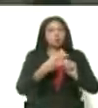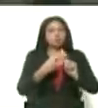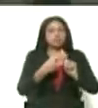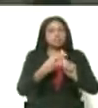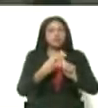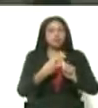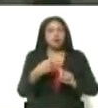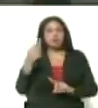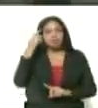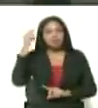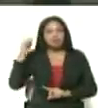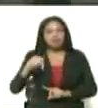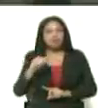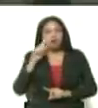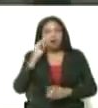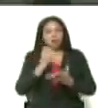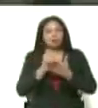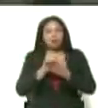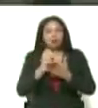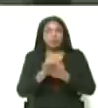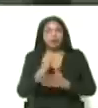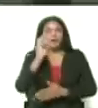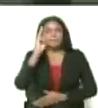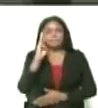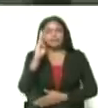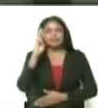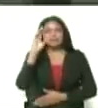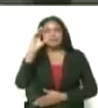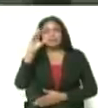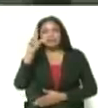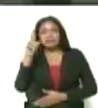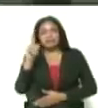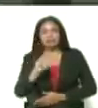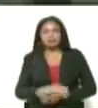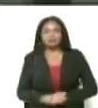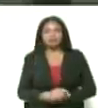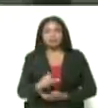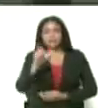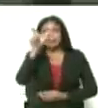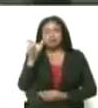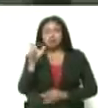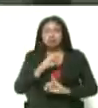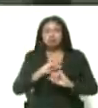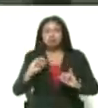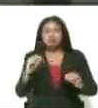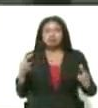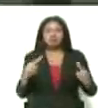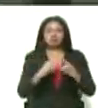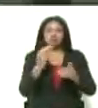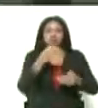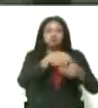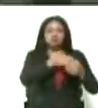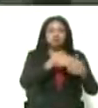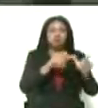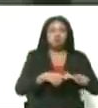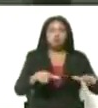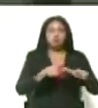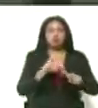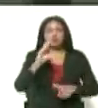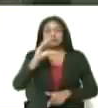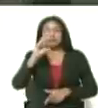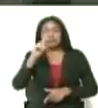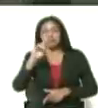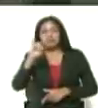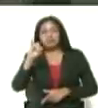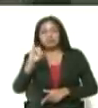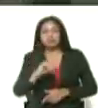el día de hoy a la prueba PCR. Esta persona ya se encuentra ingresada en un CDI